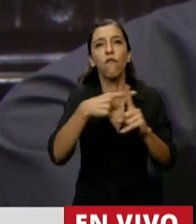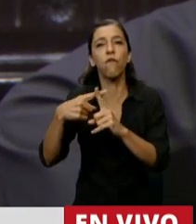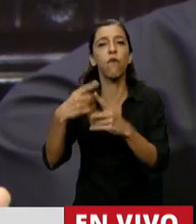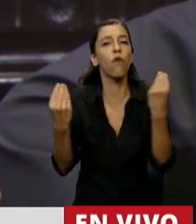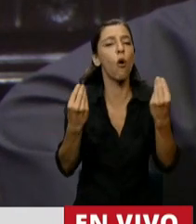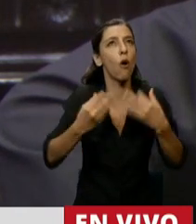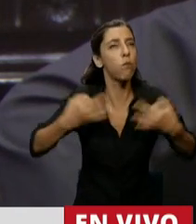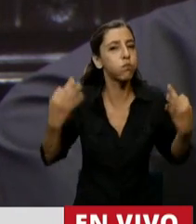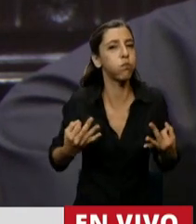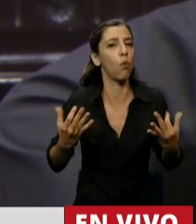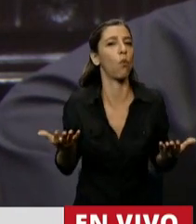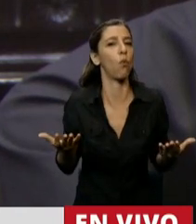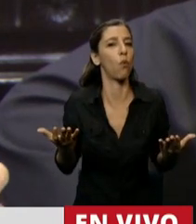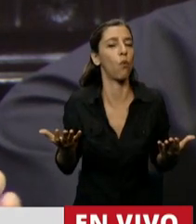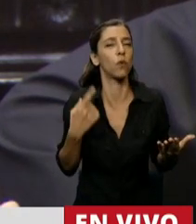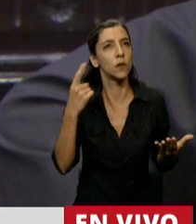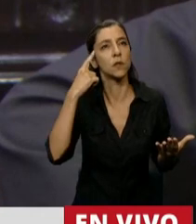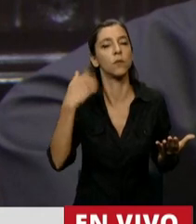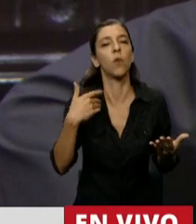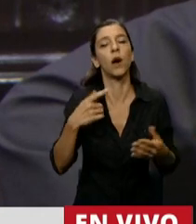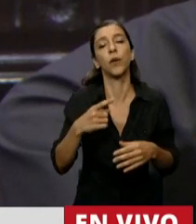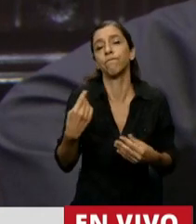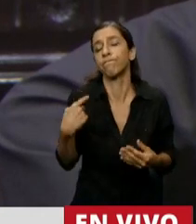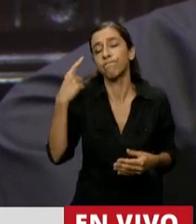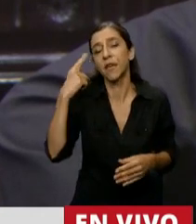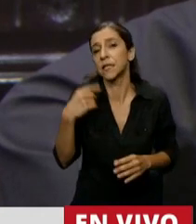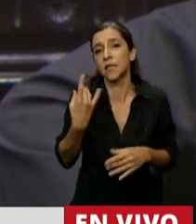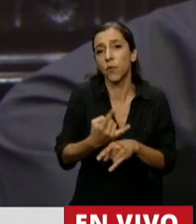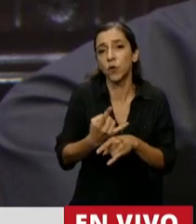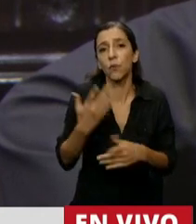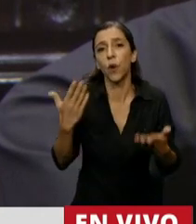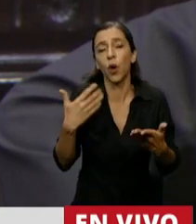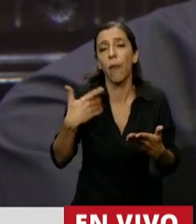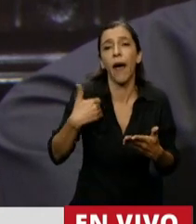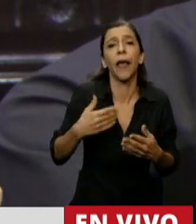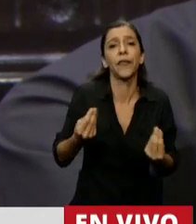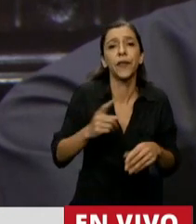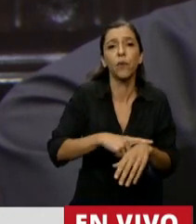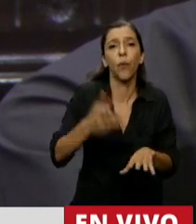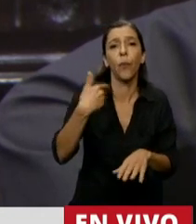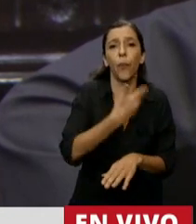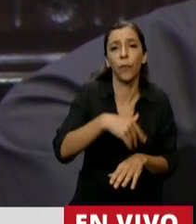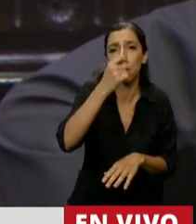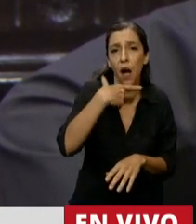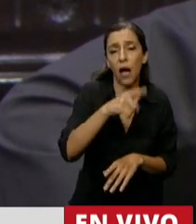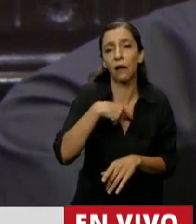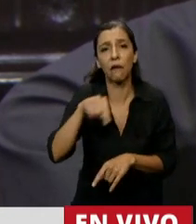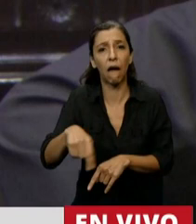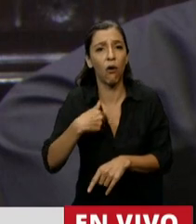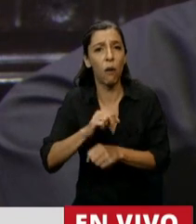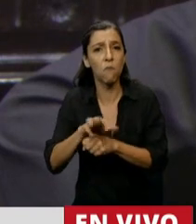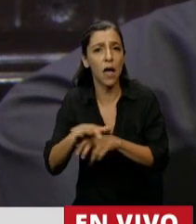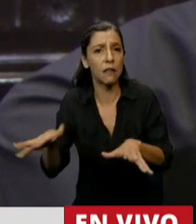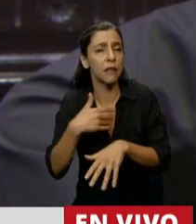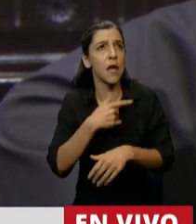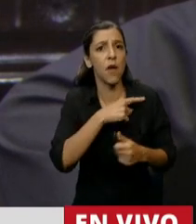tenemos que tener en cuenta qué Argentina nos dejó el macrismo y qué Argentina nos deja la pandemia. Y es necesario que, más allá de trabajar en una fórmula, tengamos